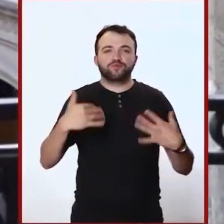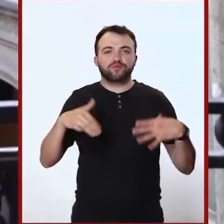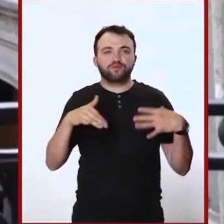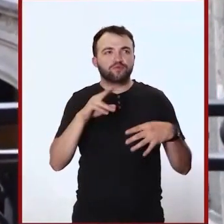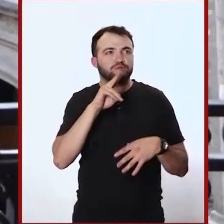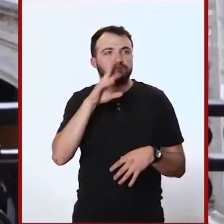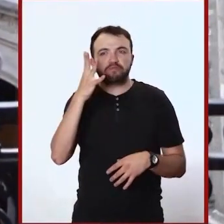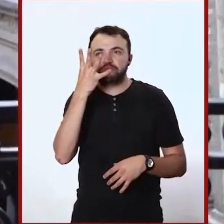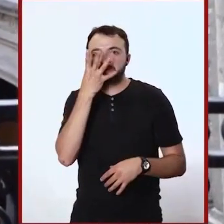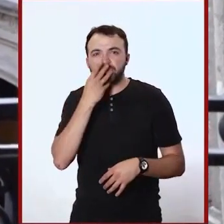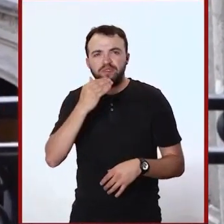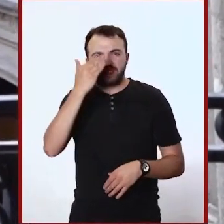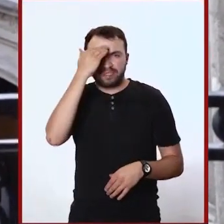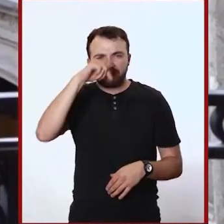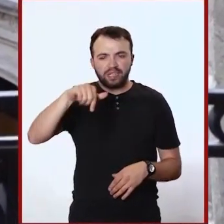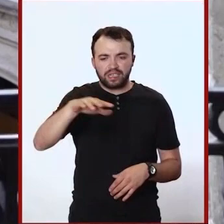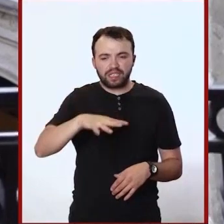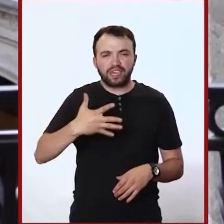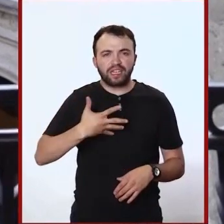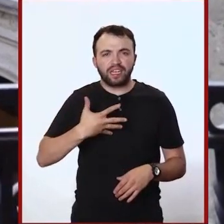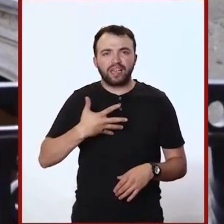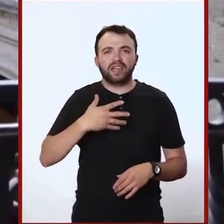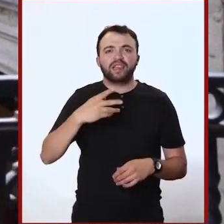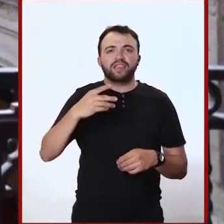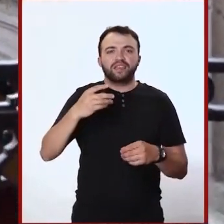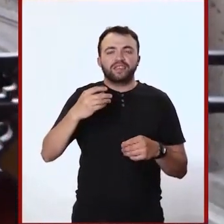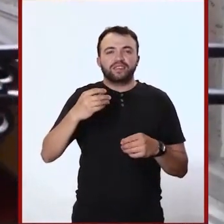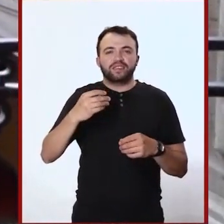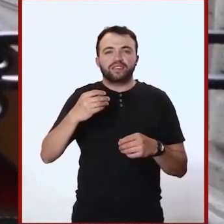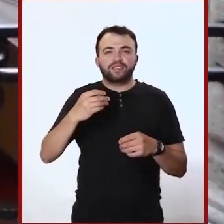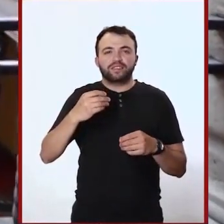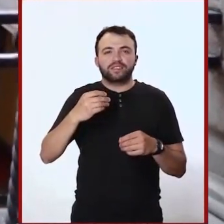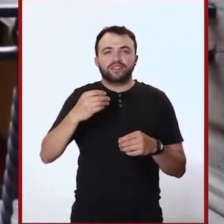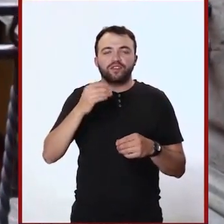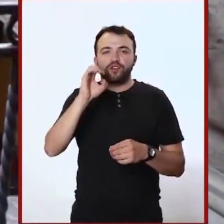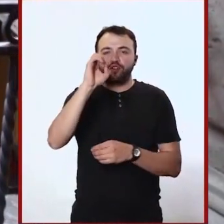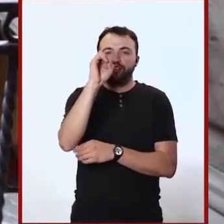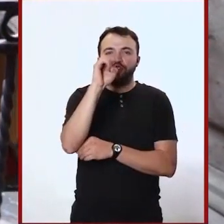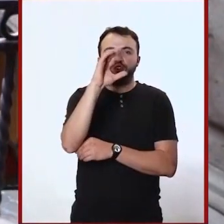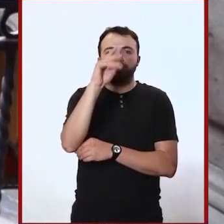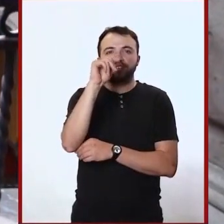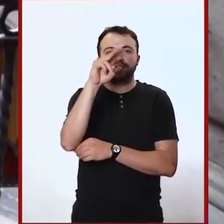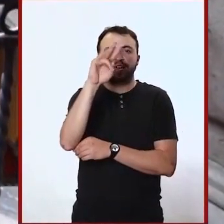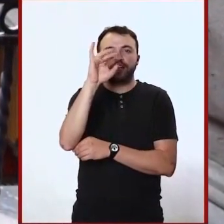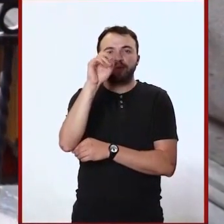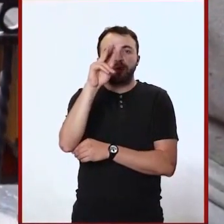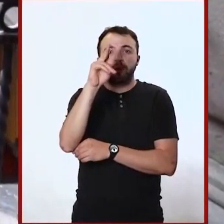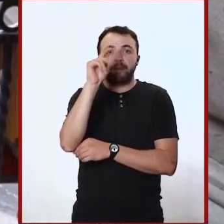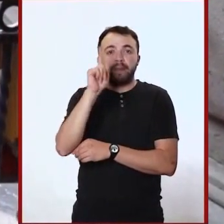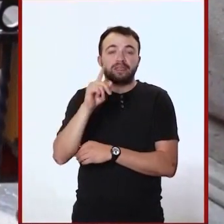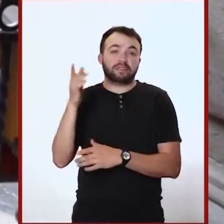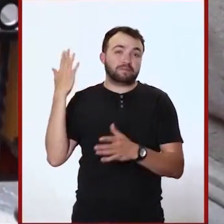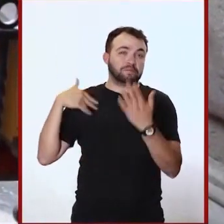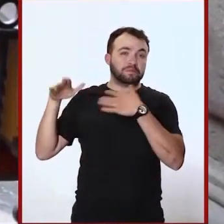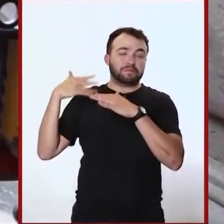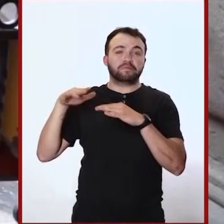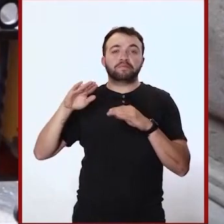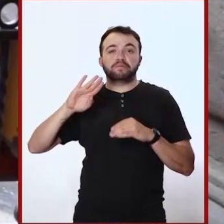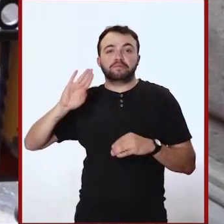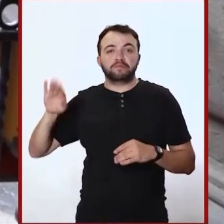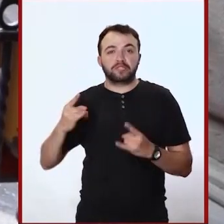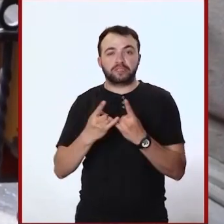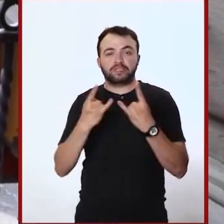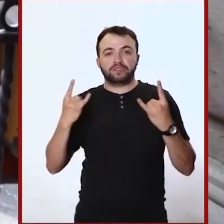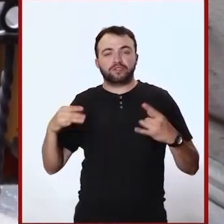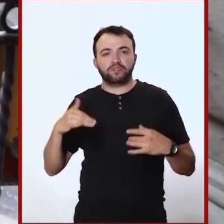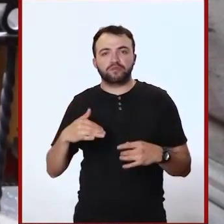de Octavio Paz y su esposa María José Tramini? Sí, de hecho, aunque no lo parezca, en este momento hay muchísima gente trabajando para